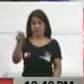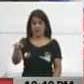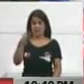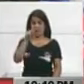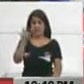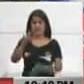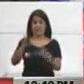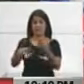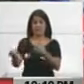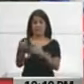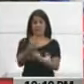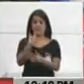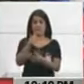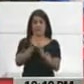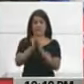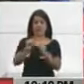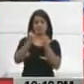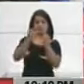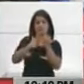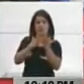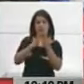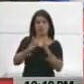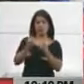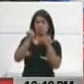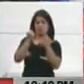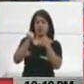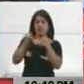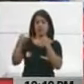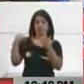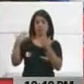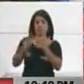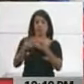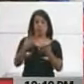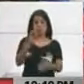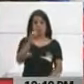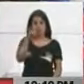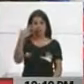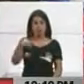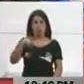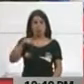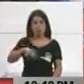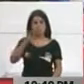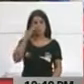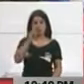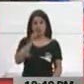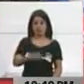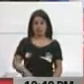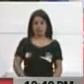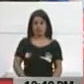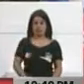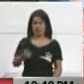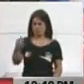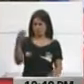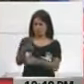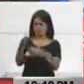carta para que no me dejaran estudiar más ahí, ¿vale? Me enteré después, 40 años después. Y en una reunión, ¿tú no estuviste en esa reunión